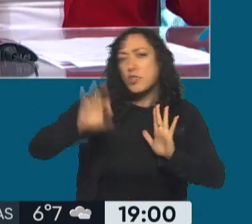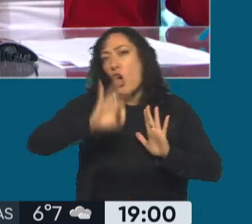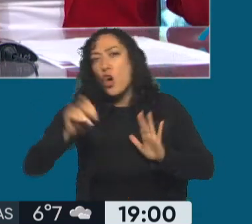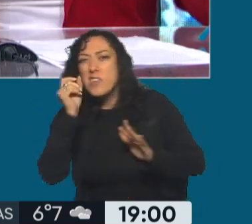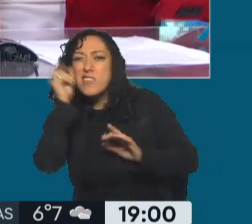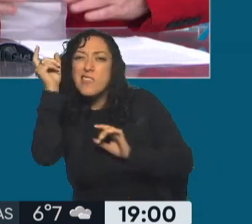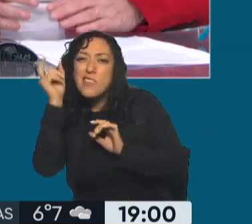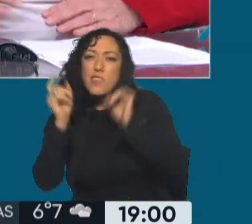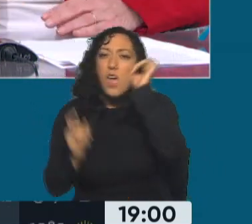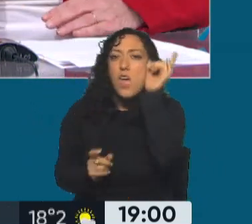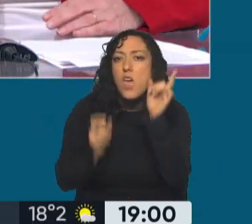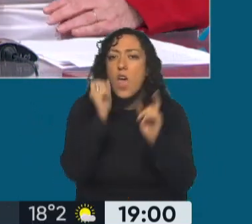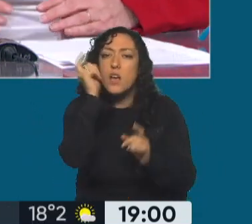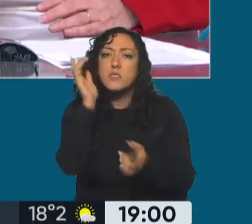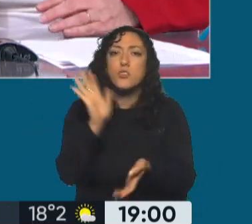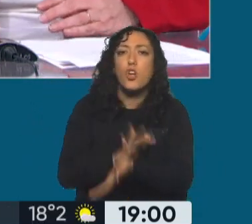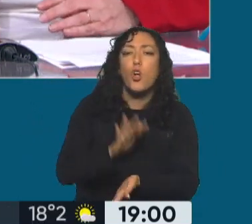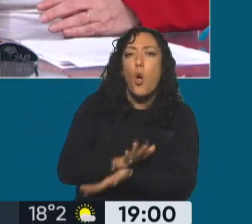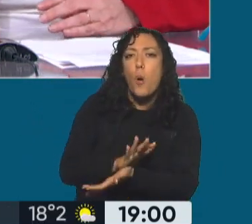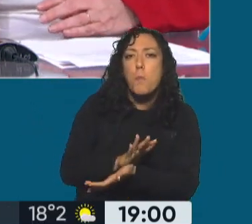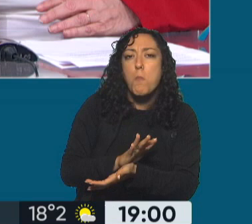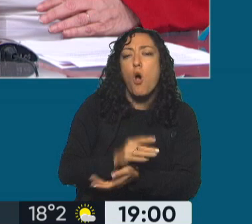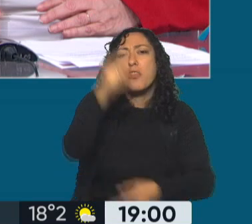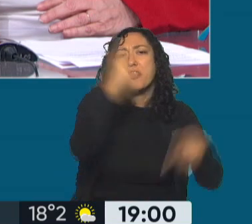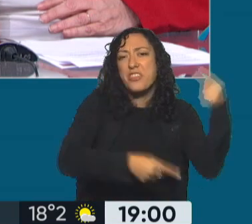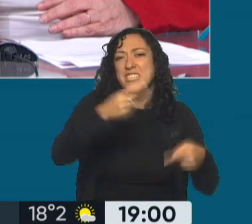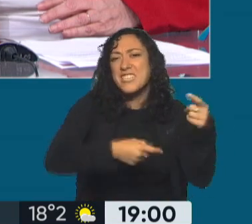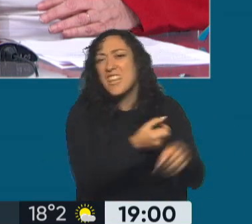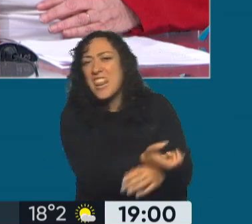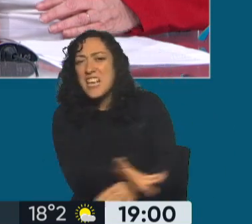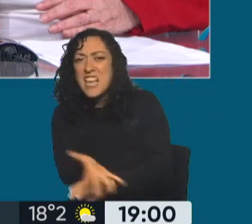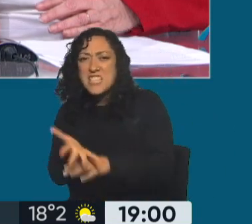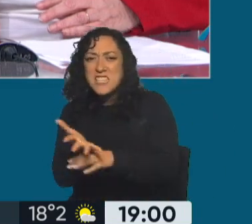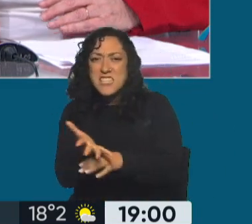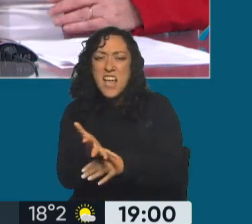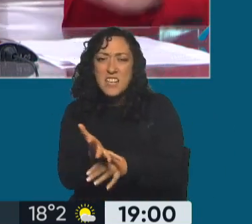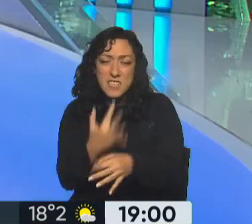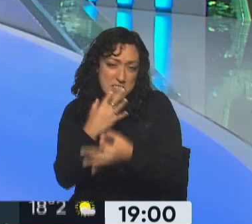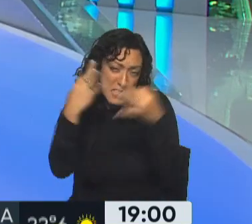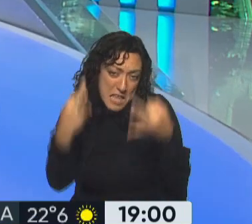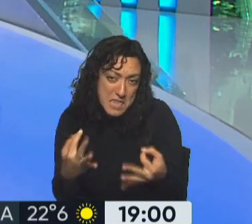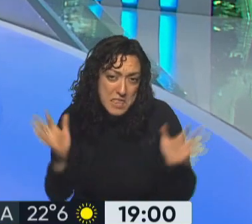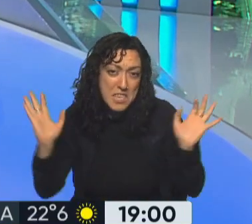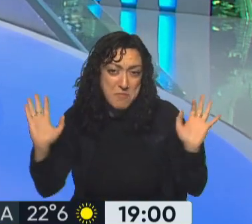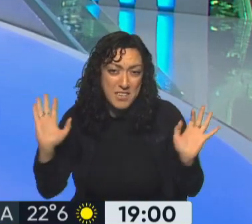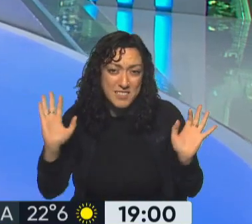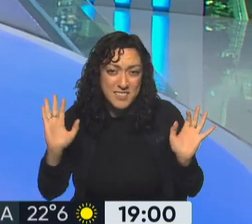ideas, basándose en las disidencias, que son absolutamente legítimas, uno